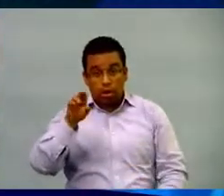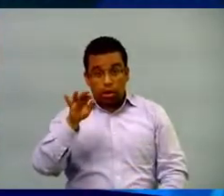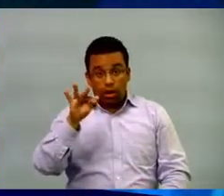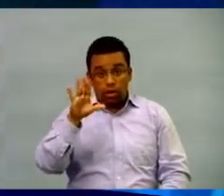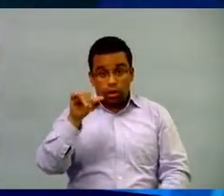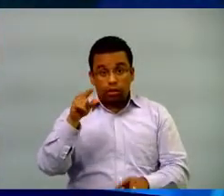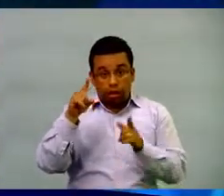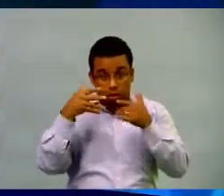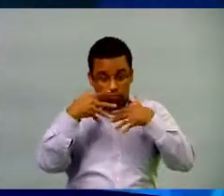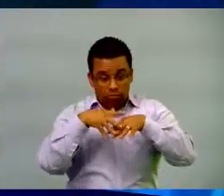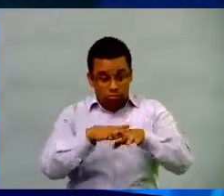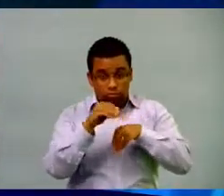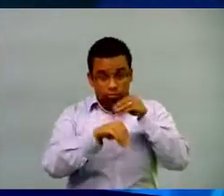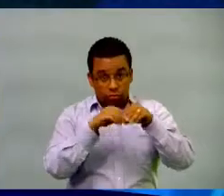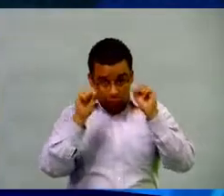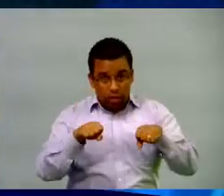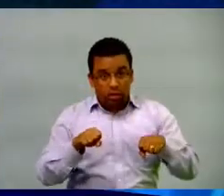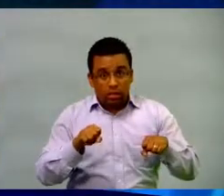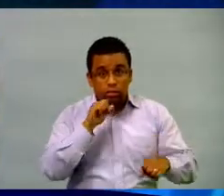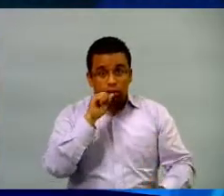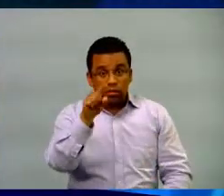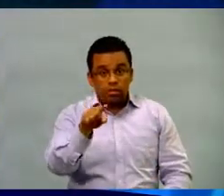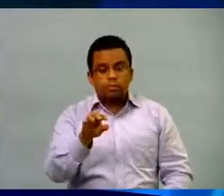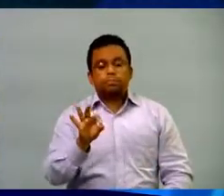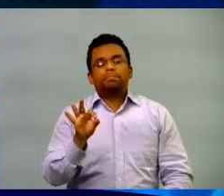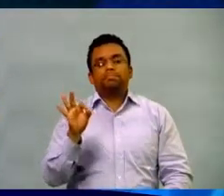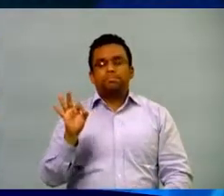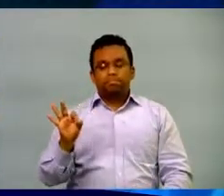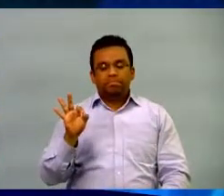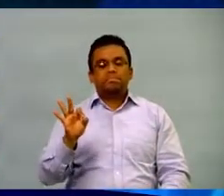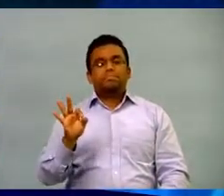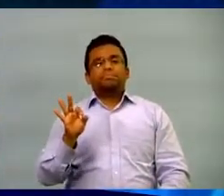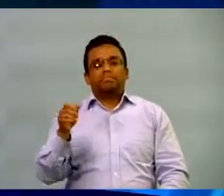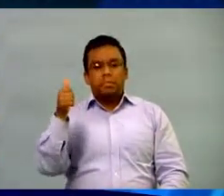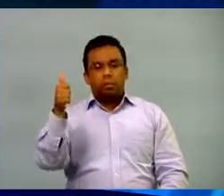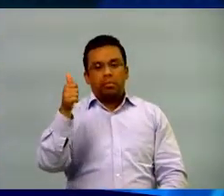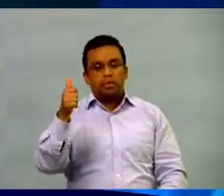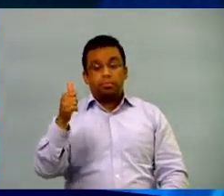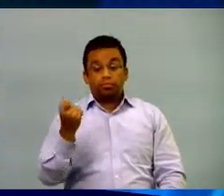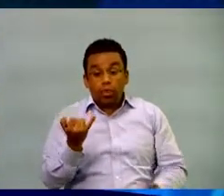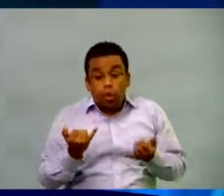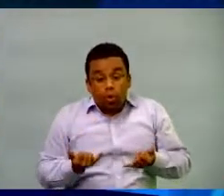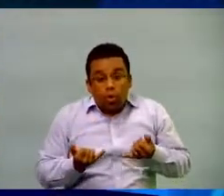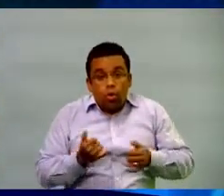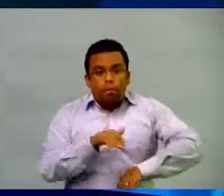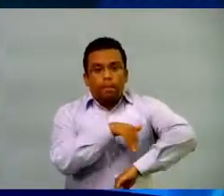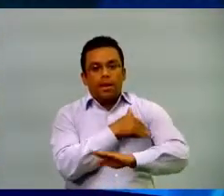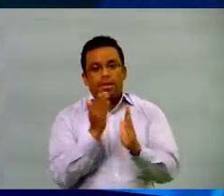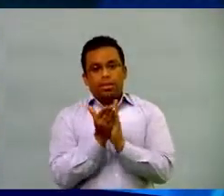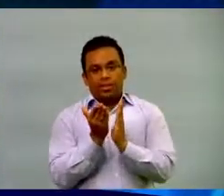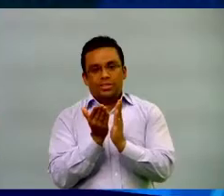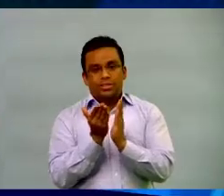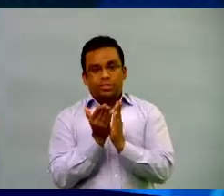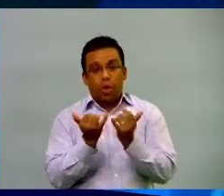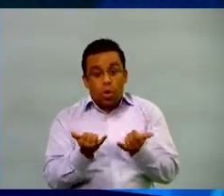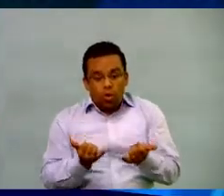interacción dentro de este instrumento. Excelente pregunta. Actualmente, con el Ministerio de Educación, estamos